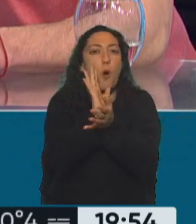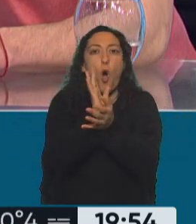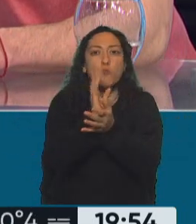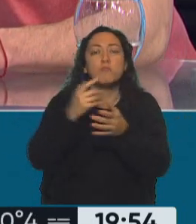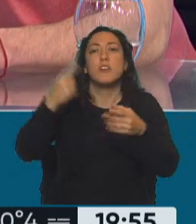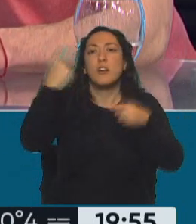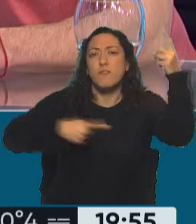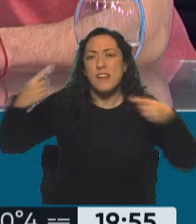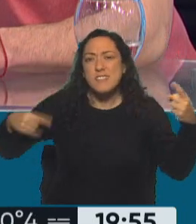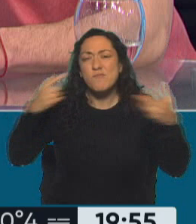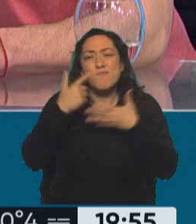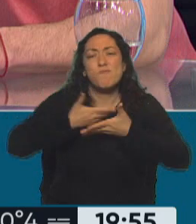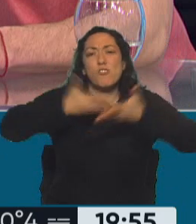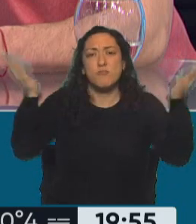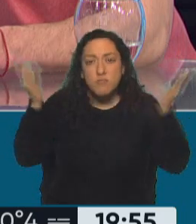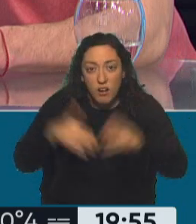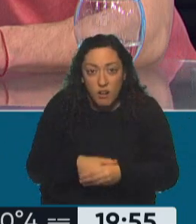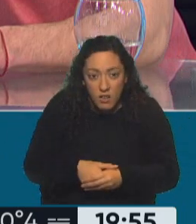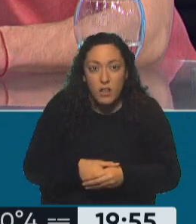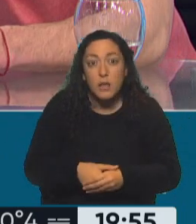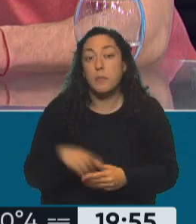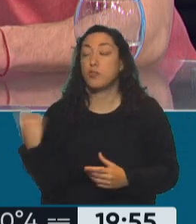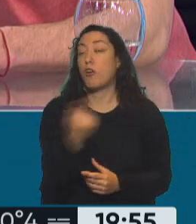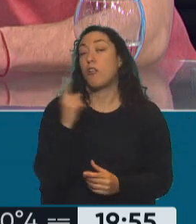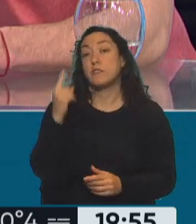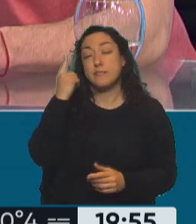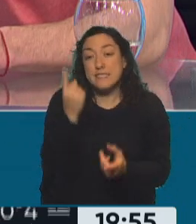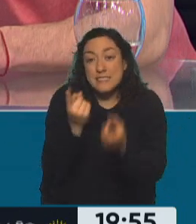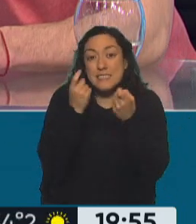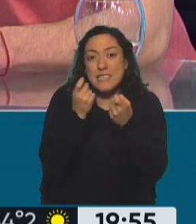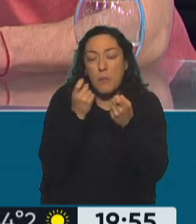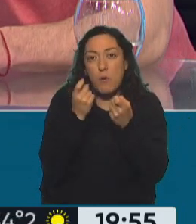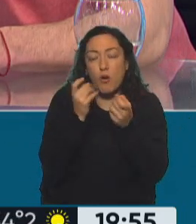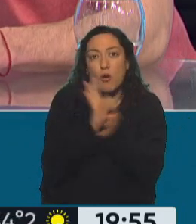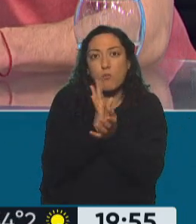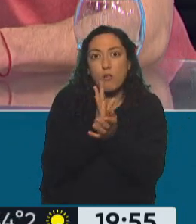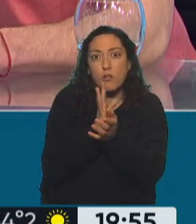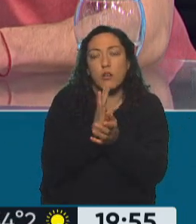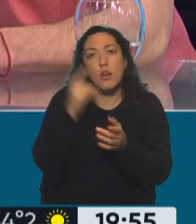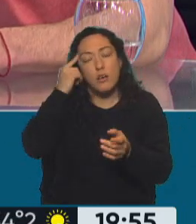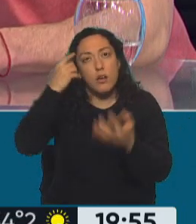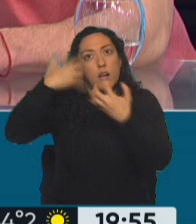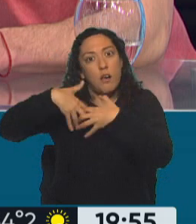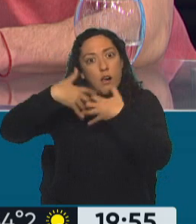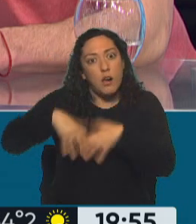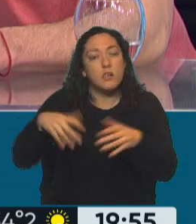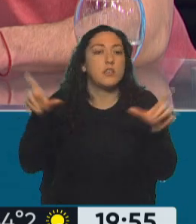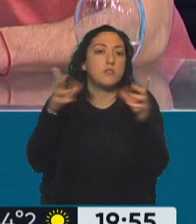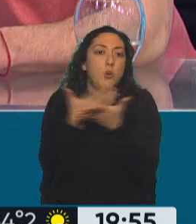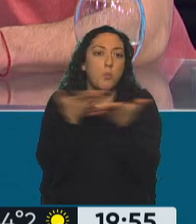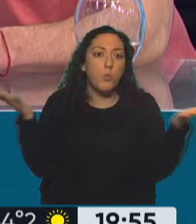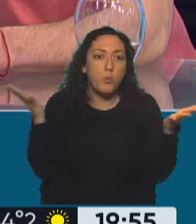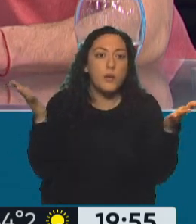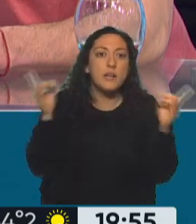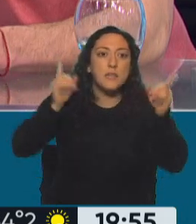portaaviones. Pero necesitamos todos ir y volver, porque cuando se termine esto, también la televisión pública tiene su